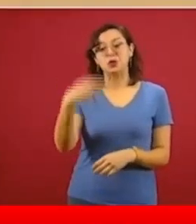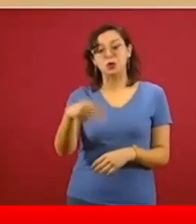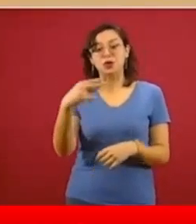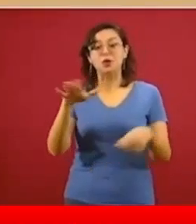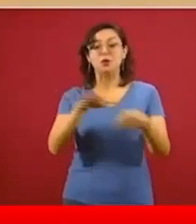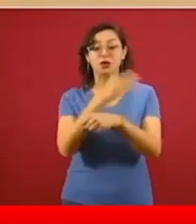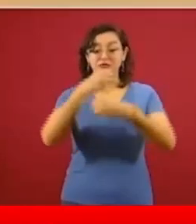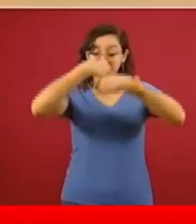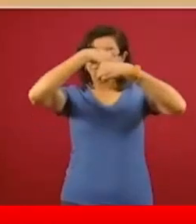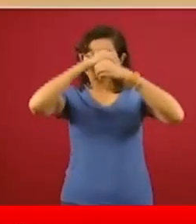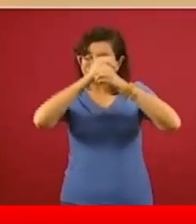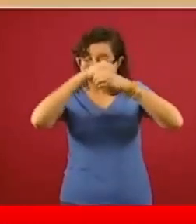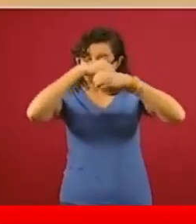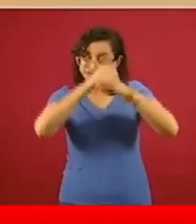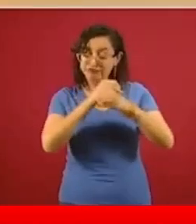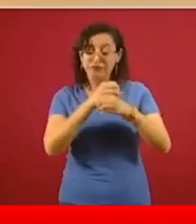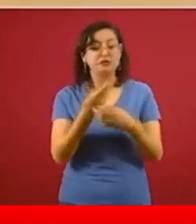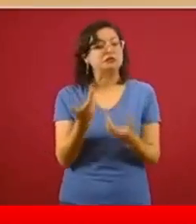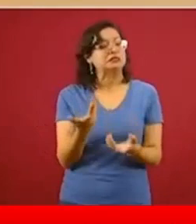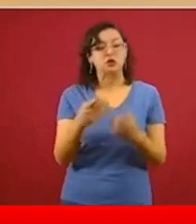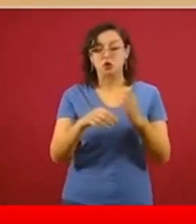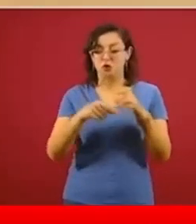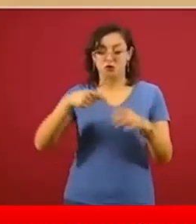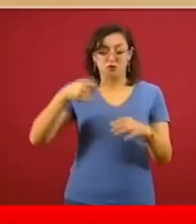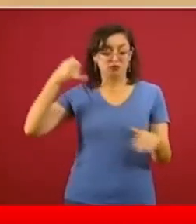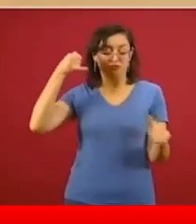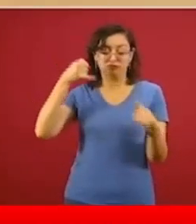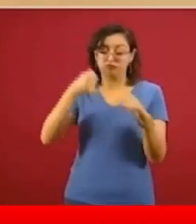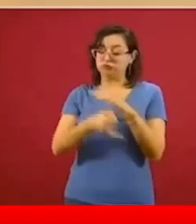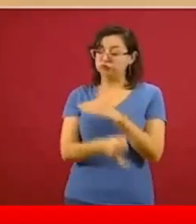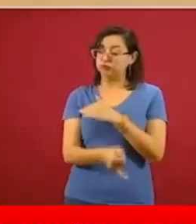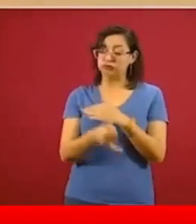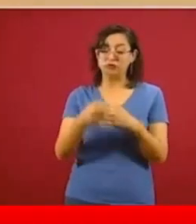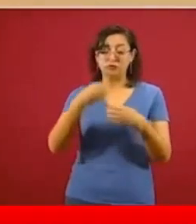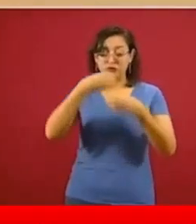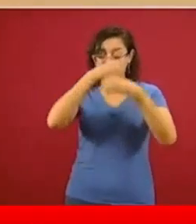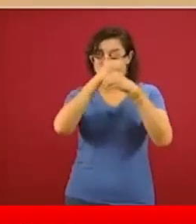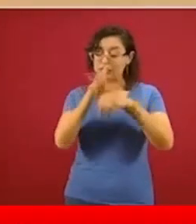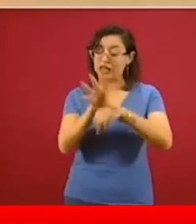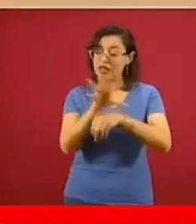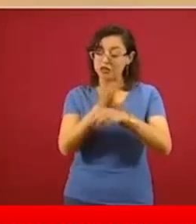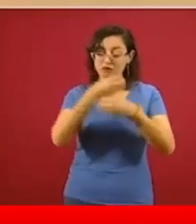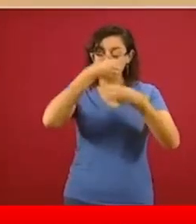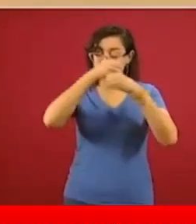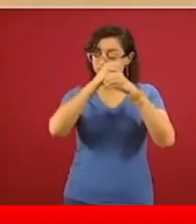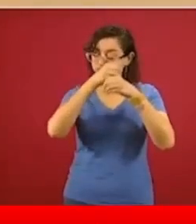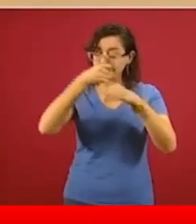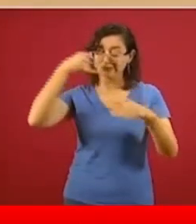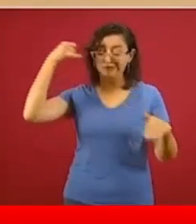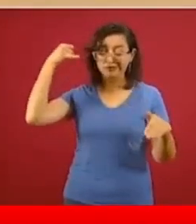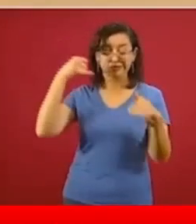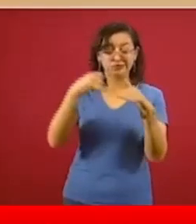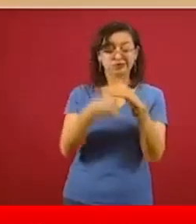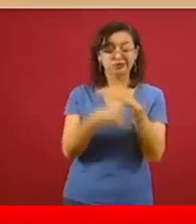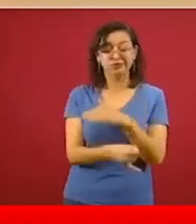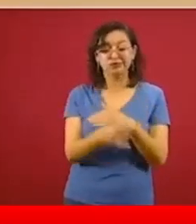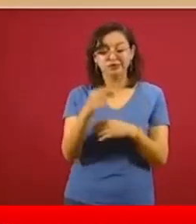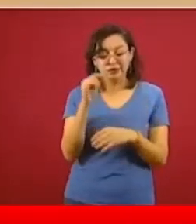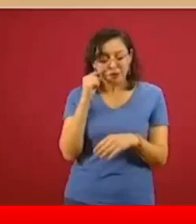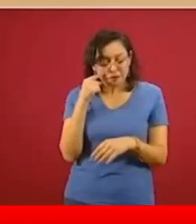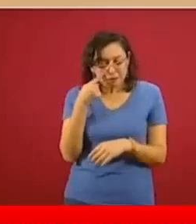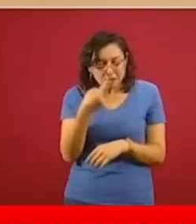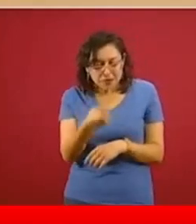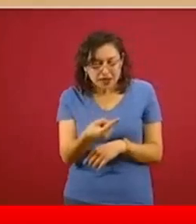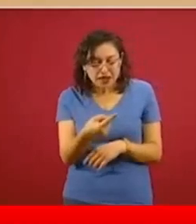microscopio para verlo se necesita un microscopio muy muy muy potente que llamamos microscopio electrónico y lo que se encuentra es que el virus tiene